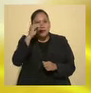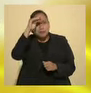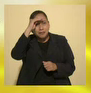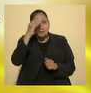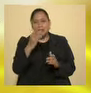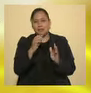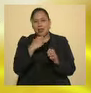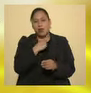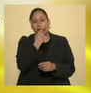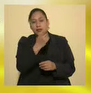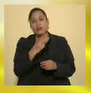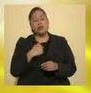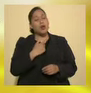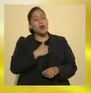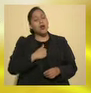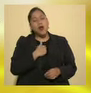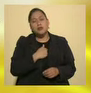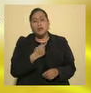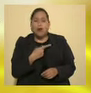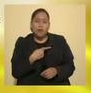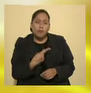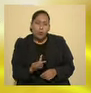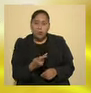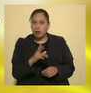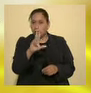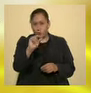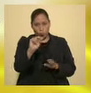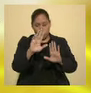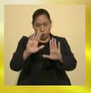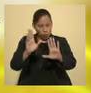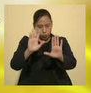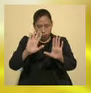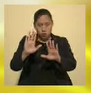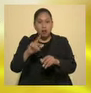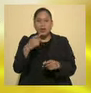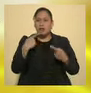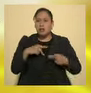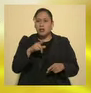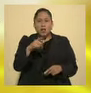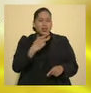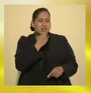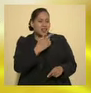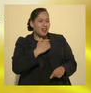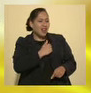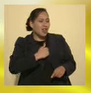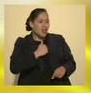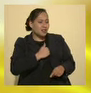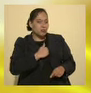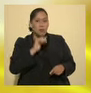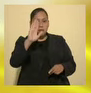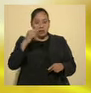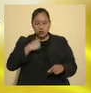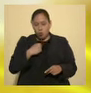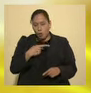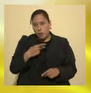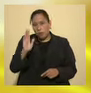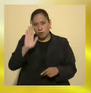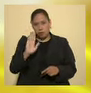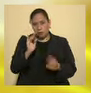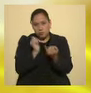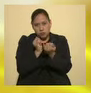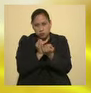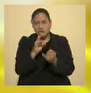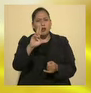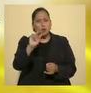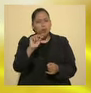decir que uno siente lástima, porque eso es, claro. eso creo que si alguien siente lástima es sentir lástima por uno mismo. Así es. Pero